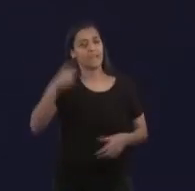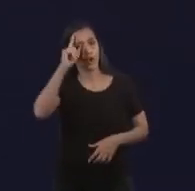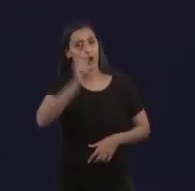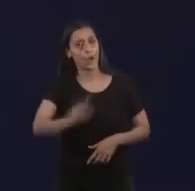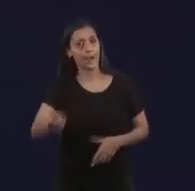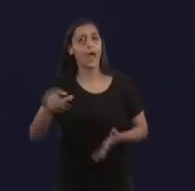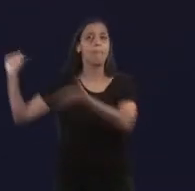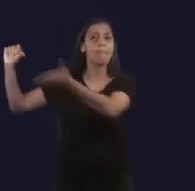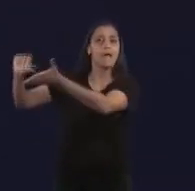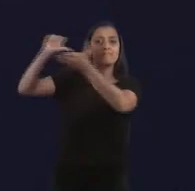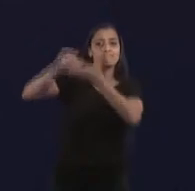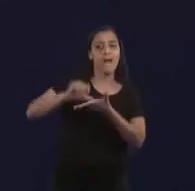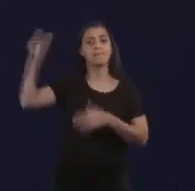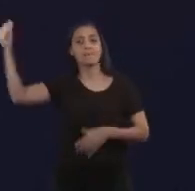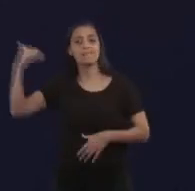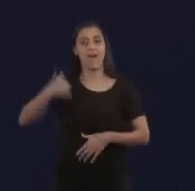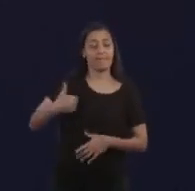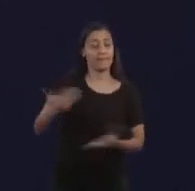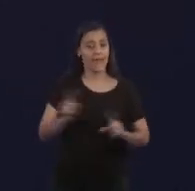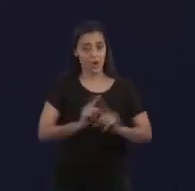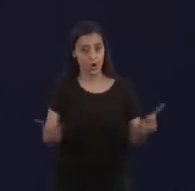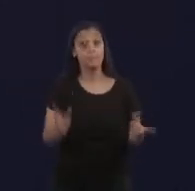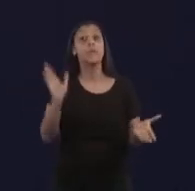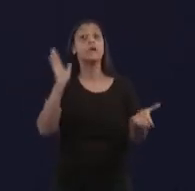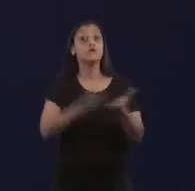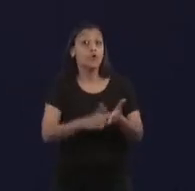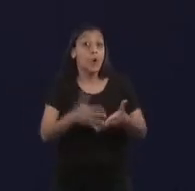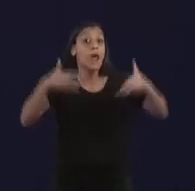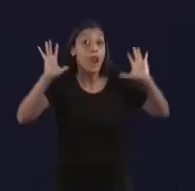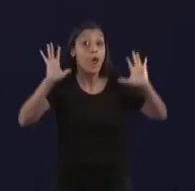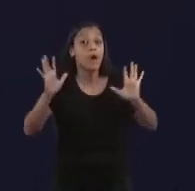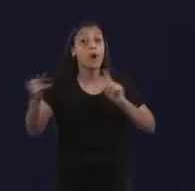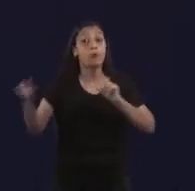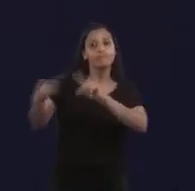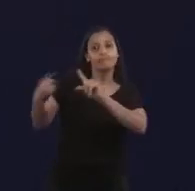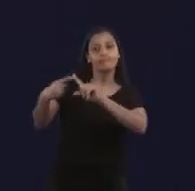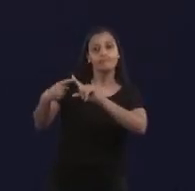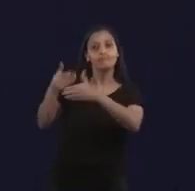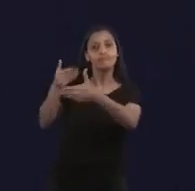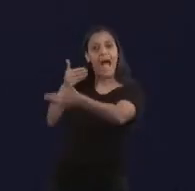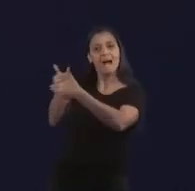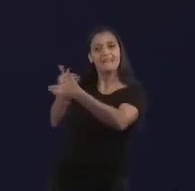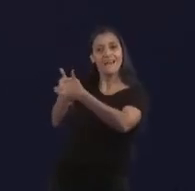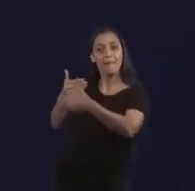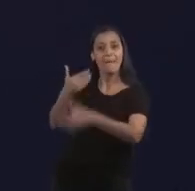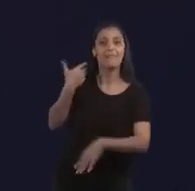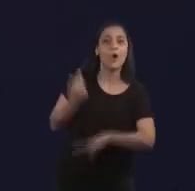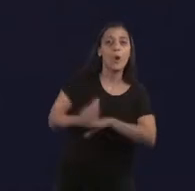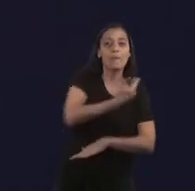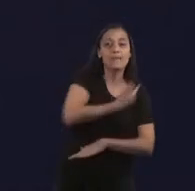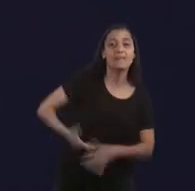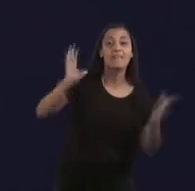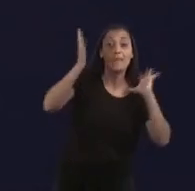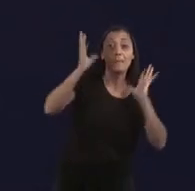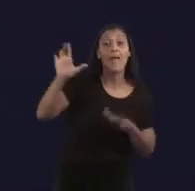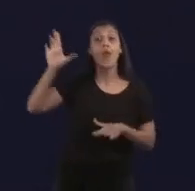países. Y con respecto a si puede haber un acercamiento, la verdad es que no lo sabemos. Es difícil saberlo, qué va a